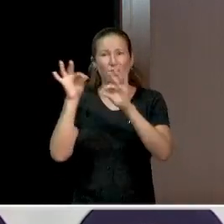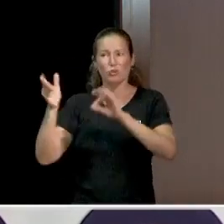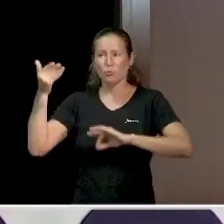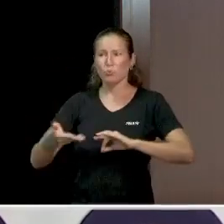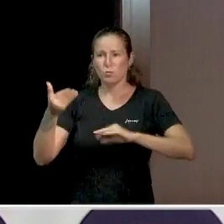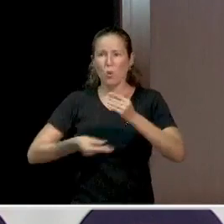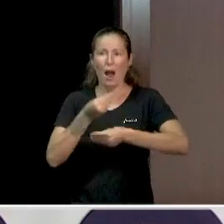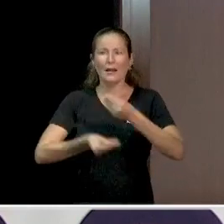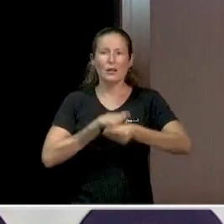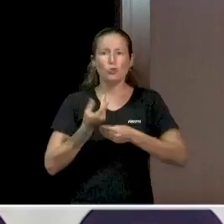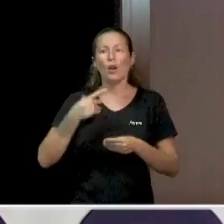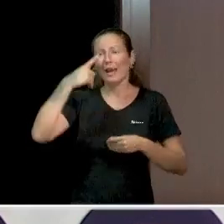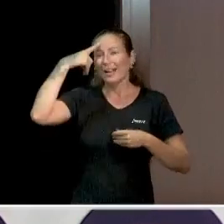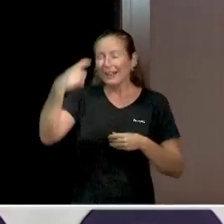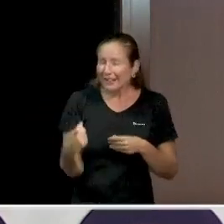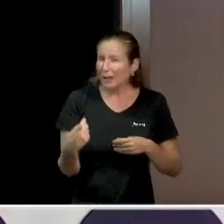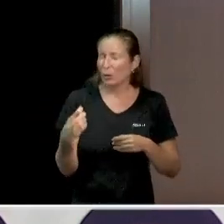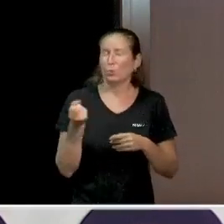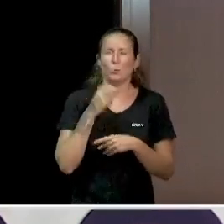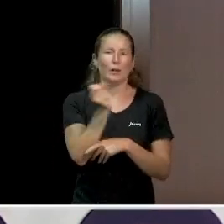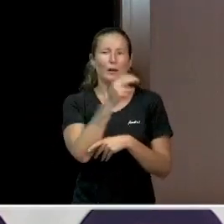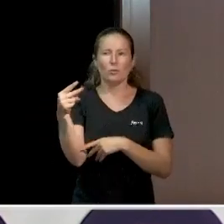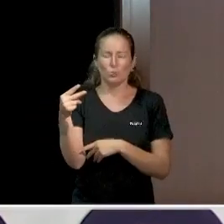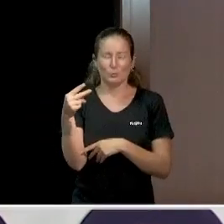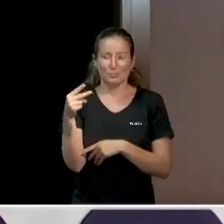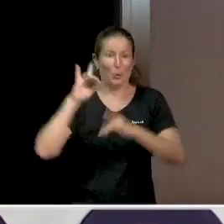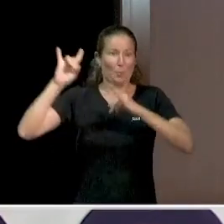y creo por los resultados